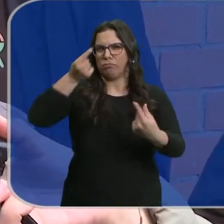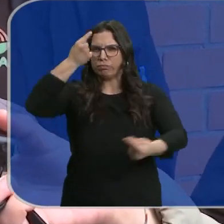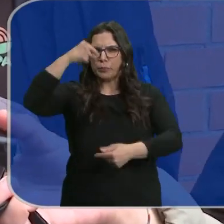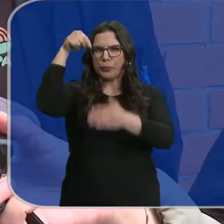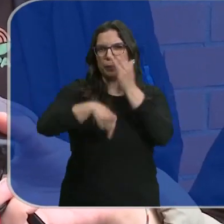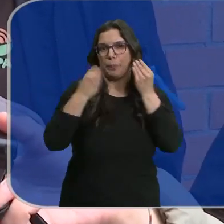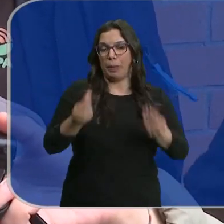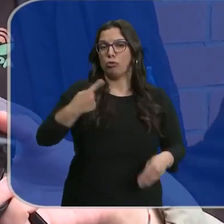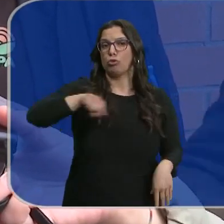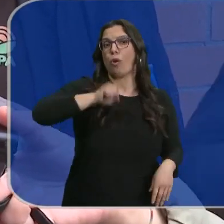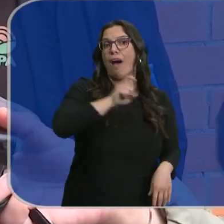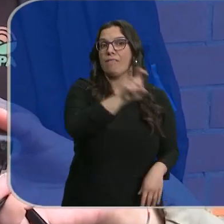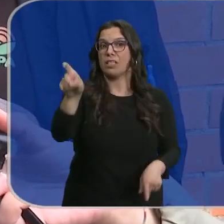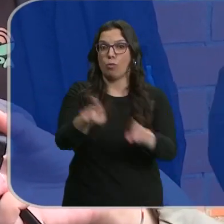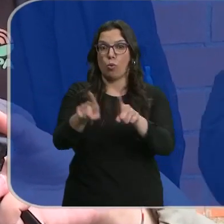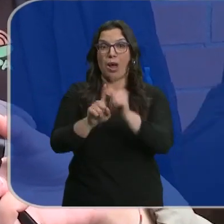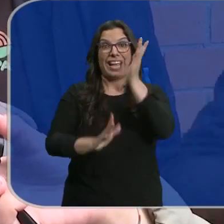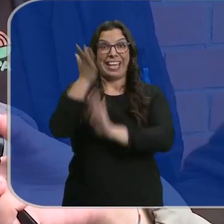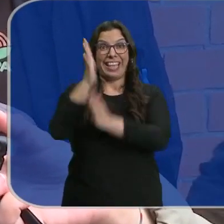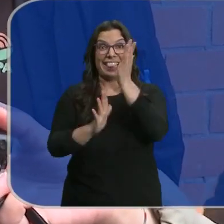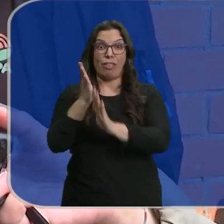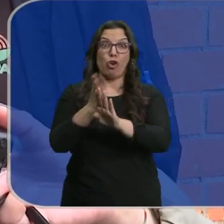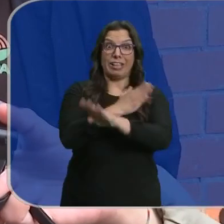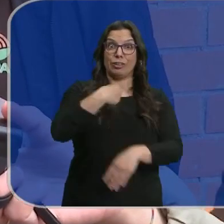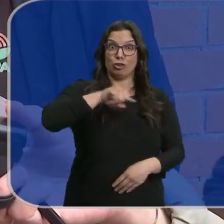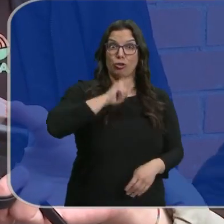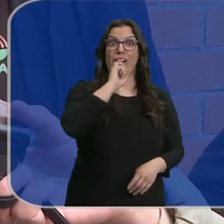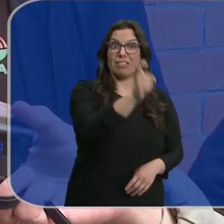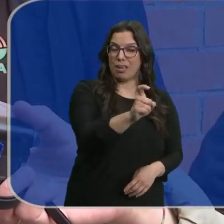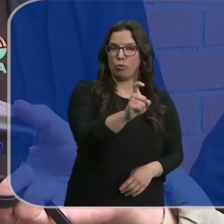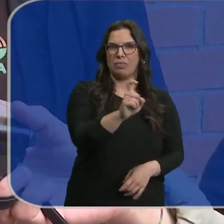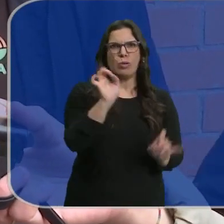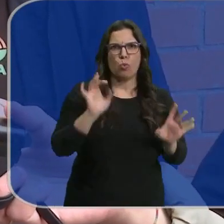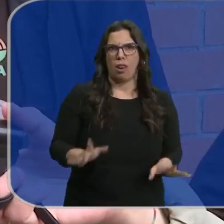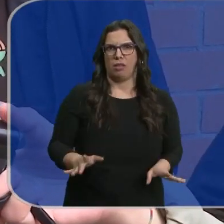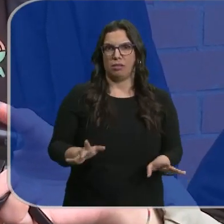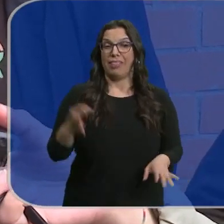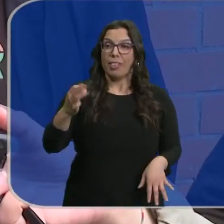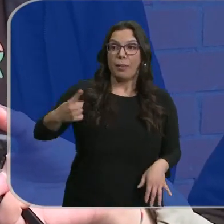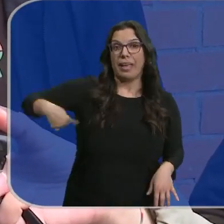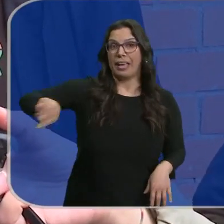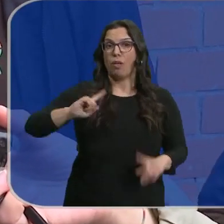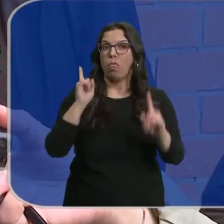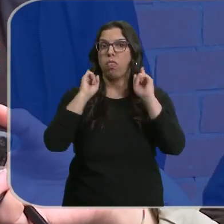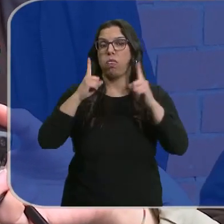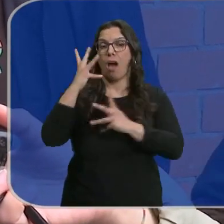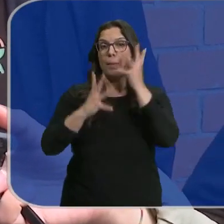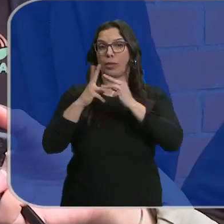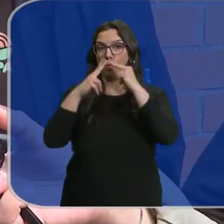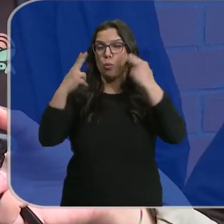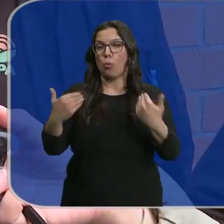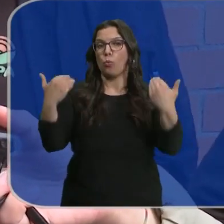Estamos avisando, igual que avisamos antes de los incendios de la Sierra de la Culebra, de que tienen que poner la